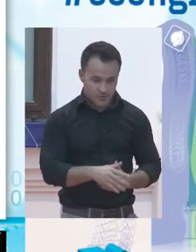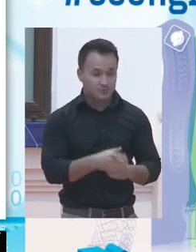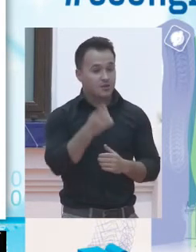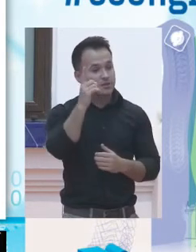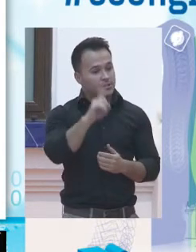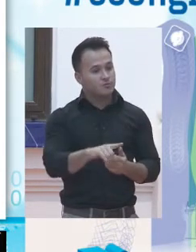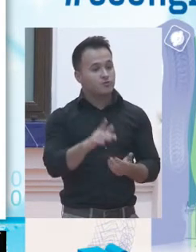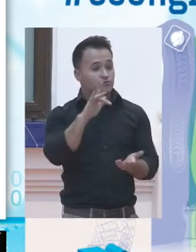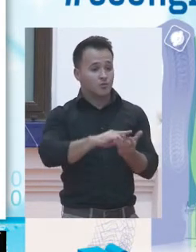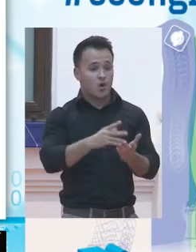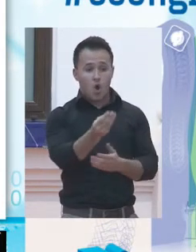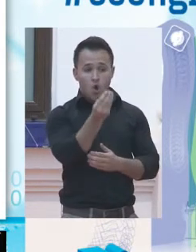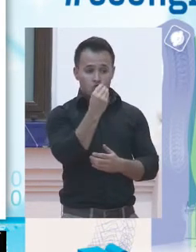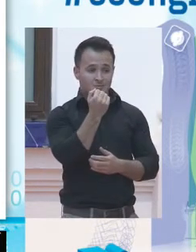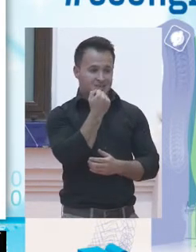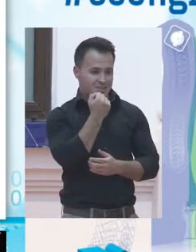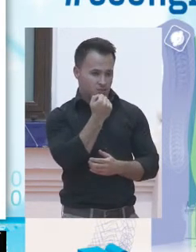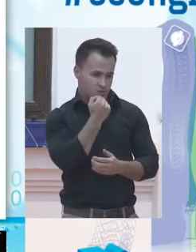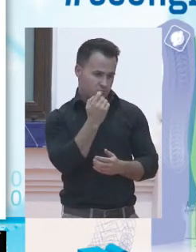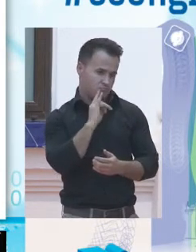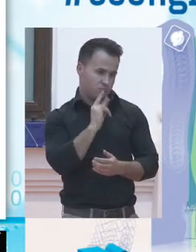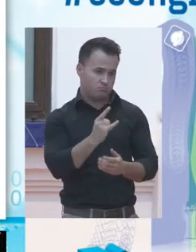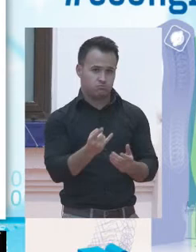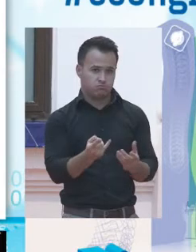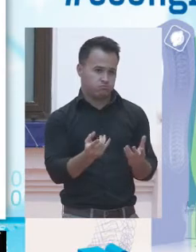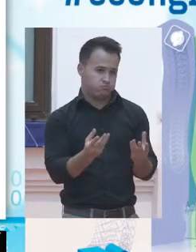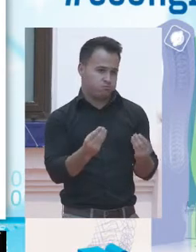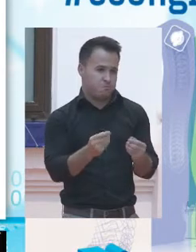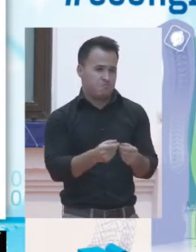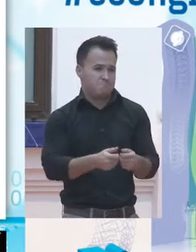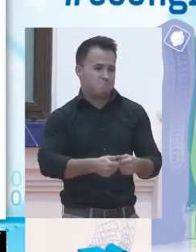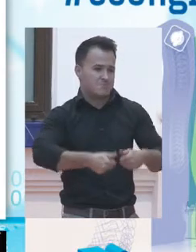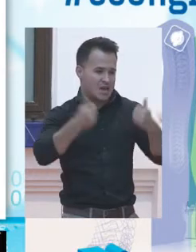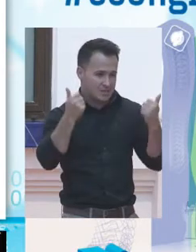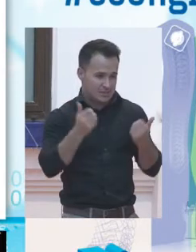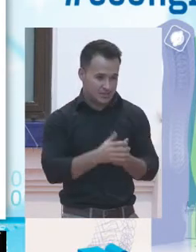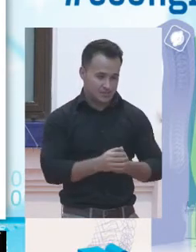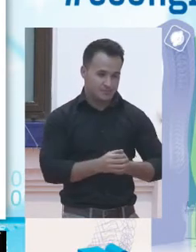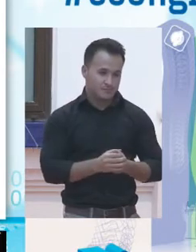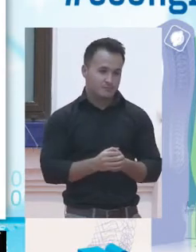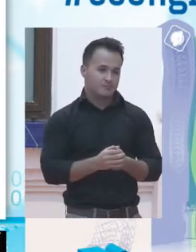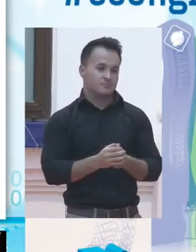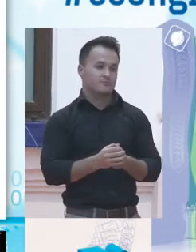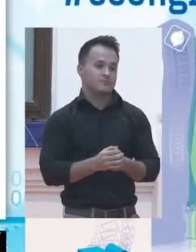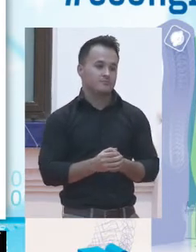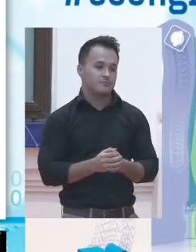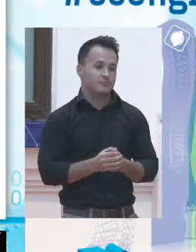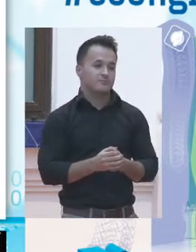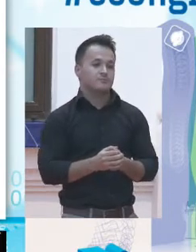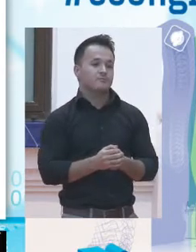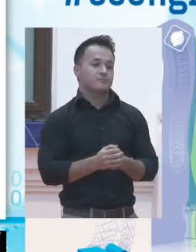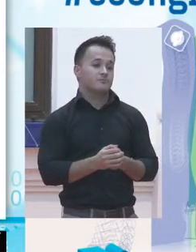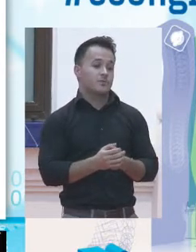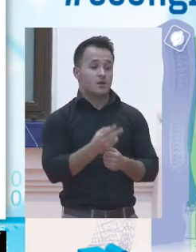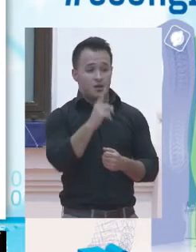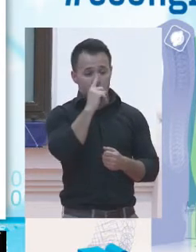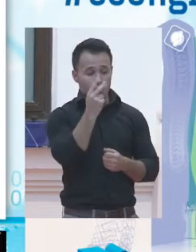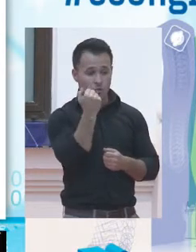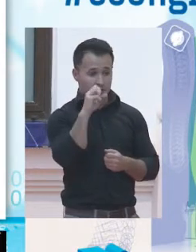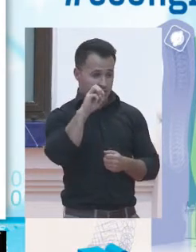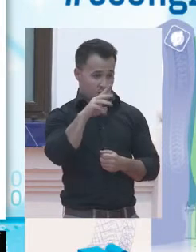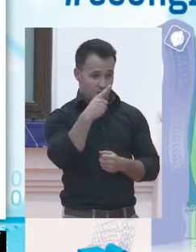se disparó el consumo eléctrico, el gasto energético, los costes de aprovisionamiento de repuestos y en 2013, el